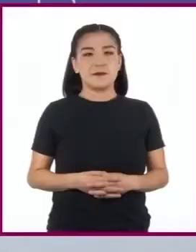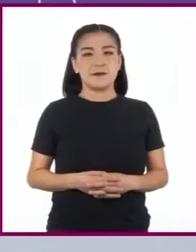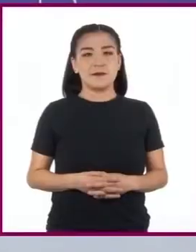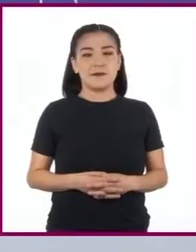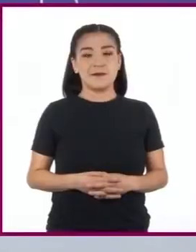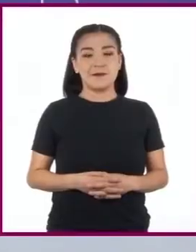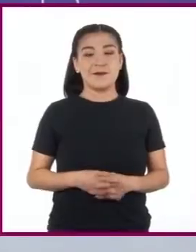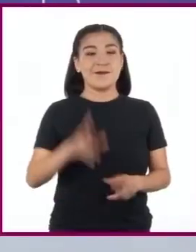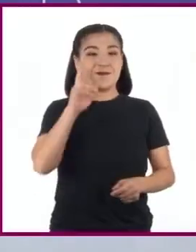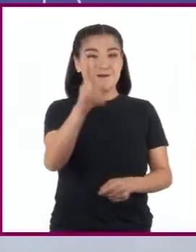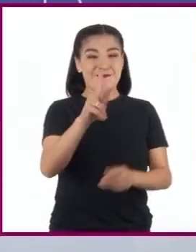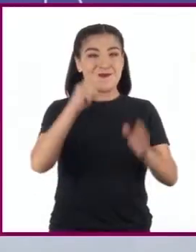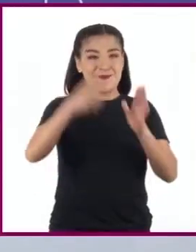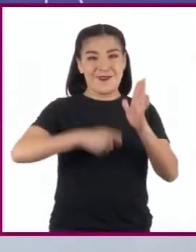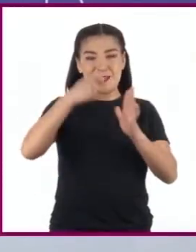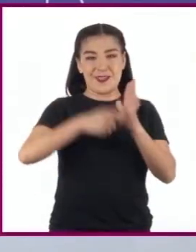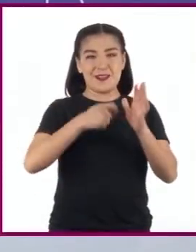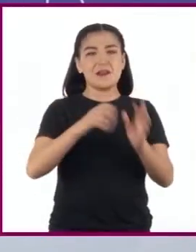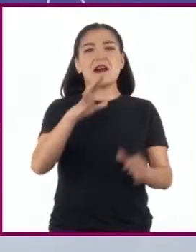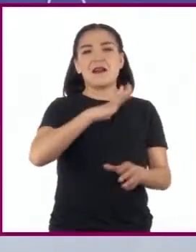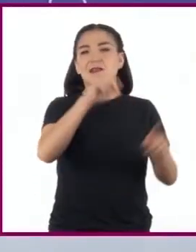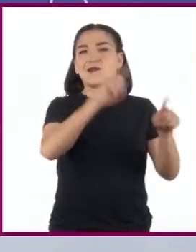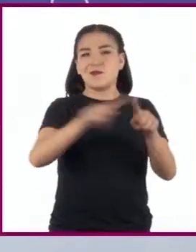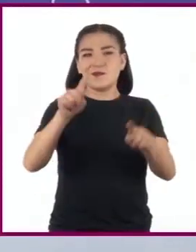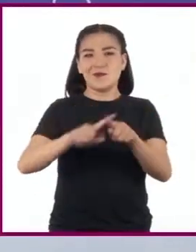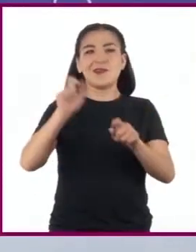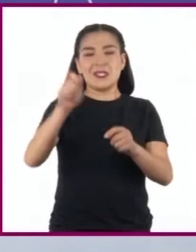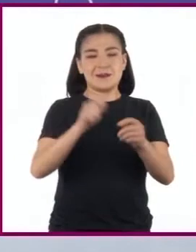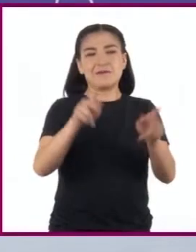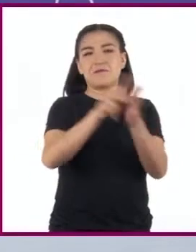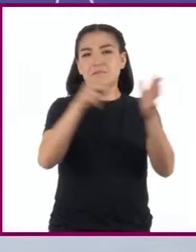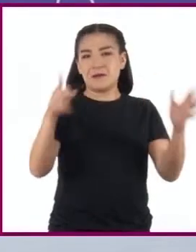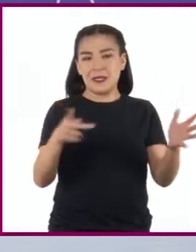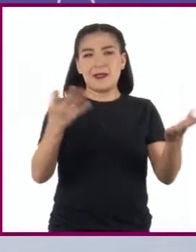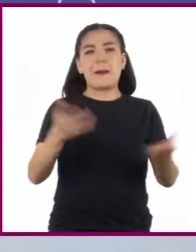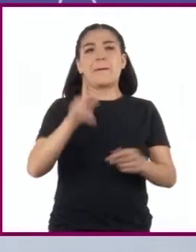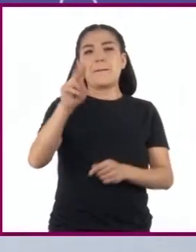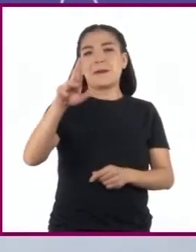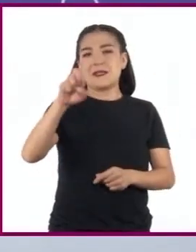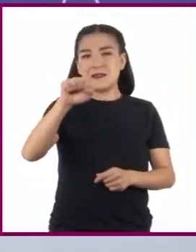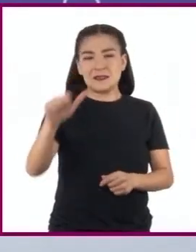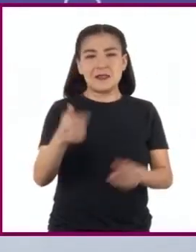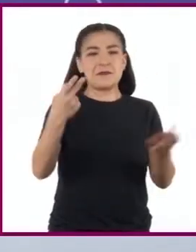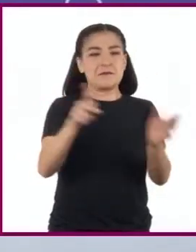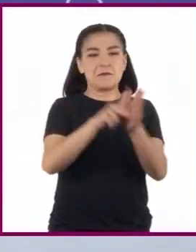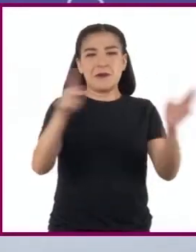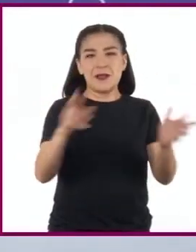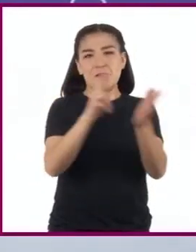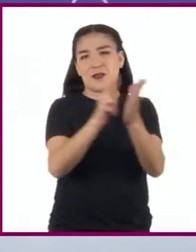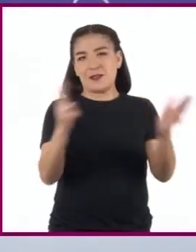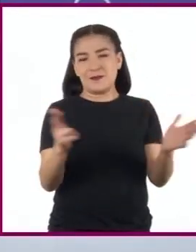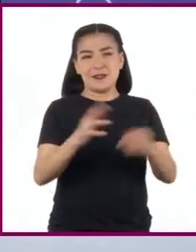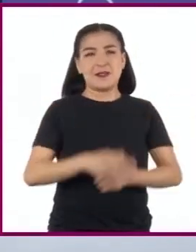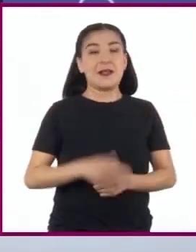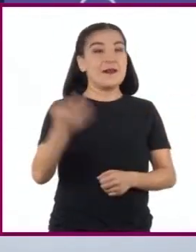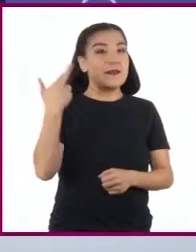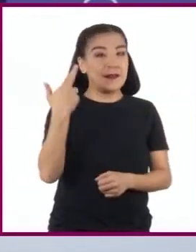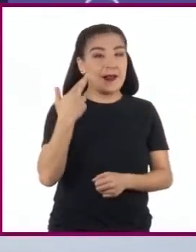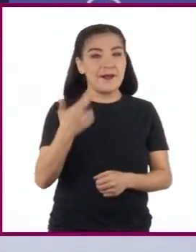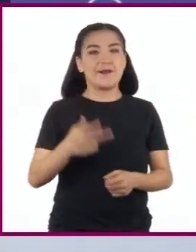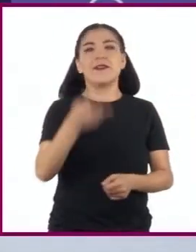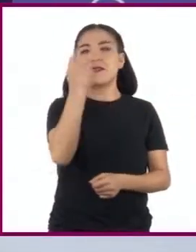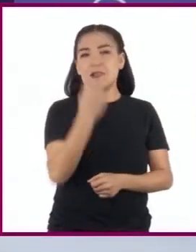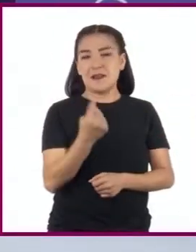Como se menciona en el video, son varios géneros del periodismo: la prensa, periódicos y revistas, la radio,